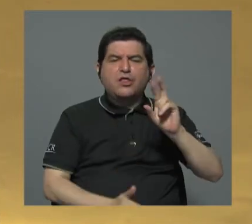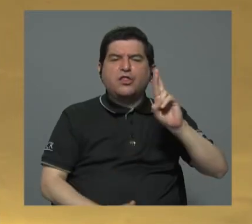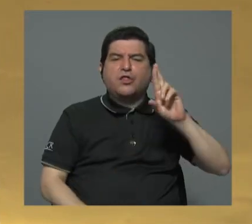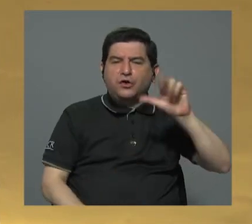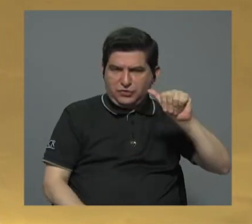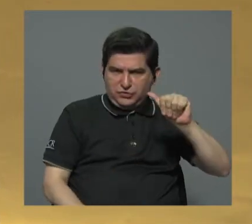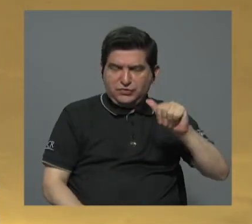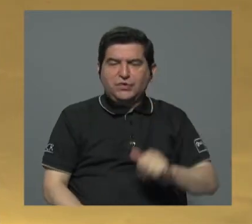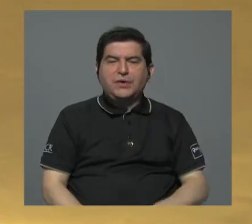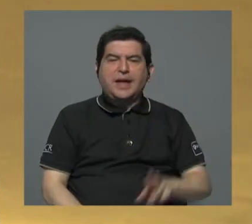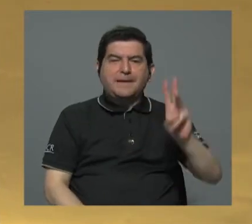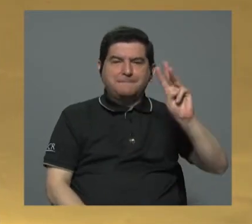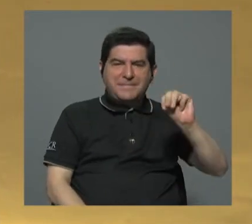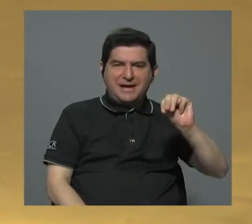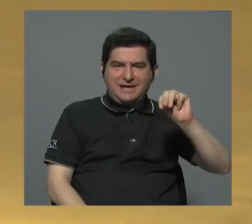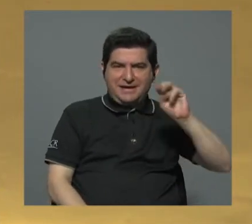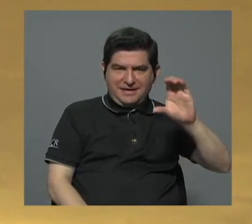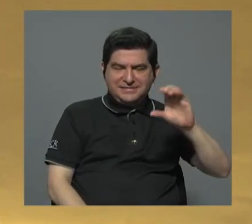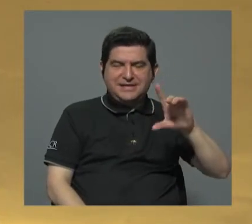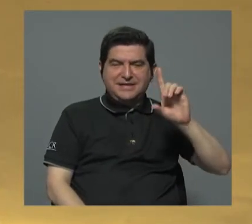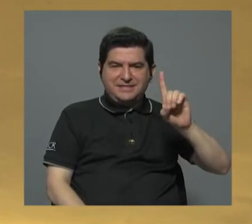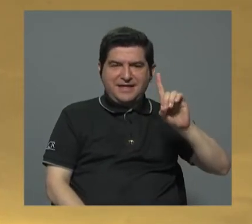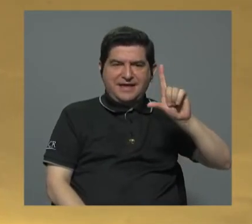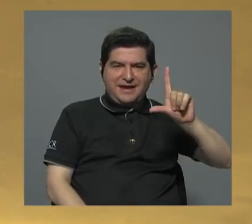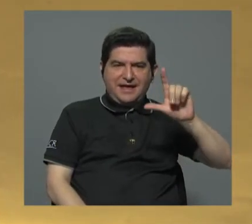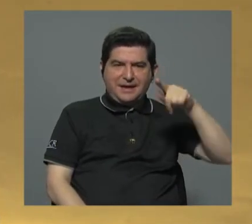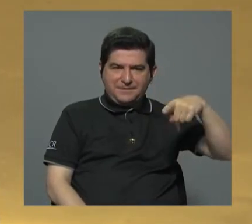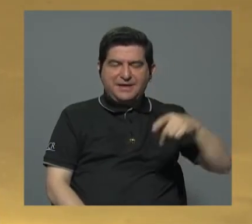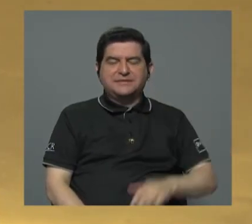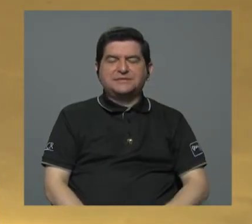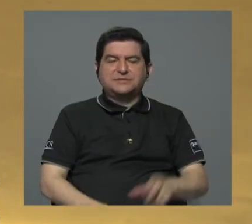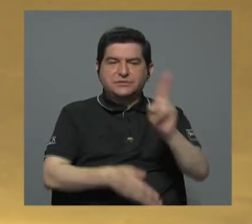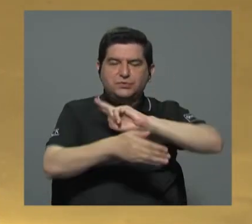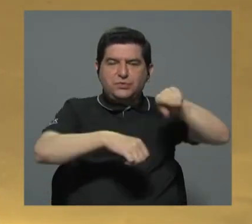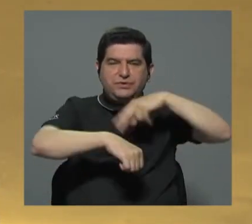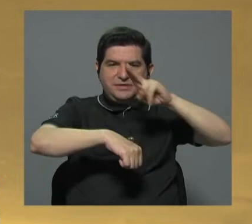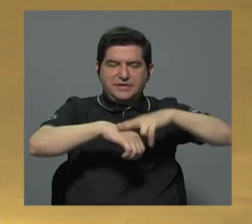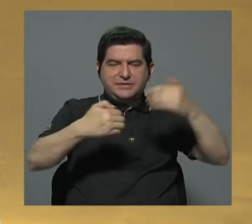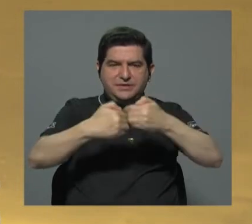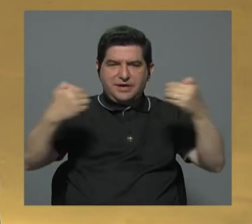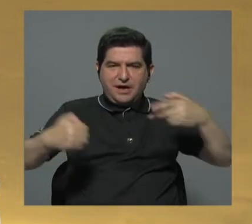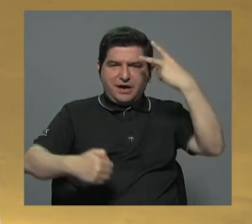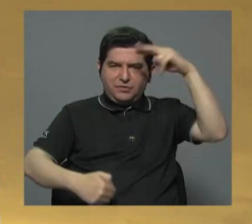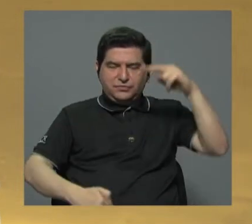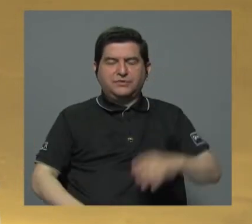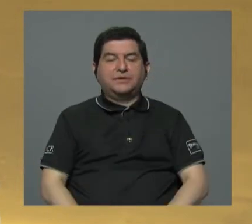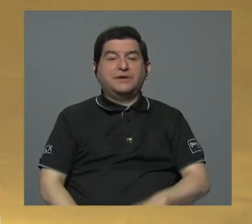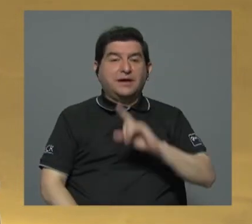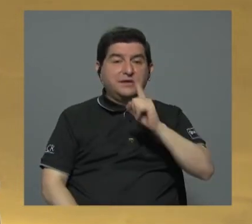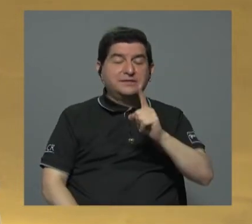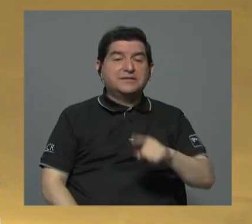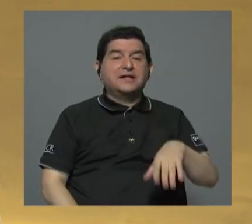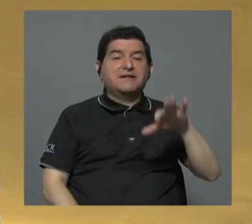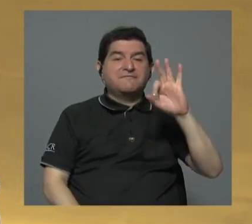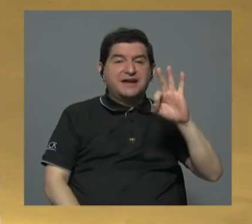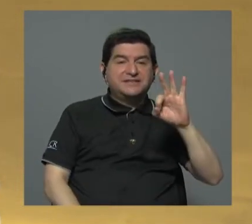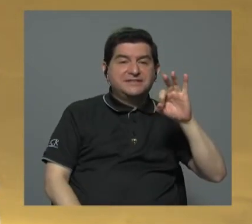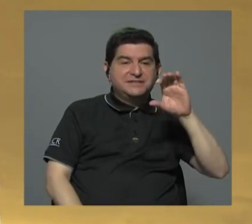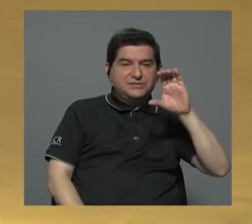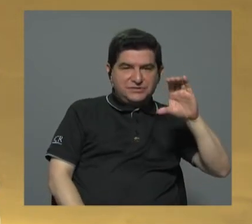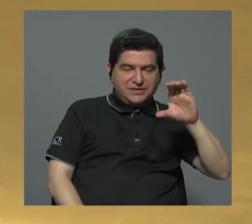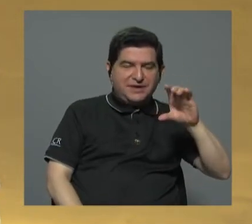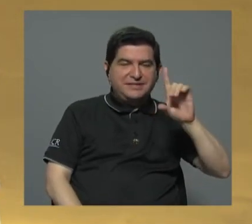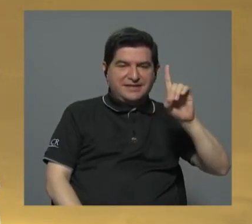doctora María Castañeda de la Paz, de la UNAM, y habría que decir con Francisco Cervantes de